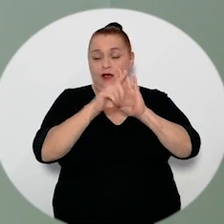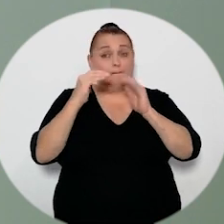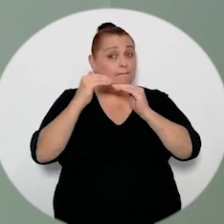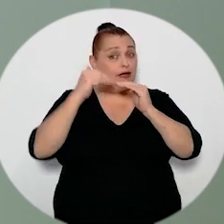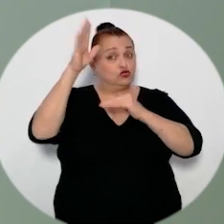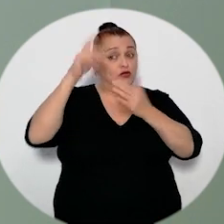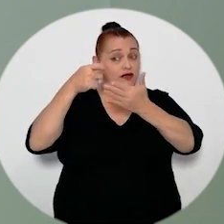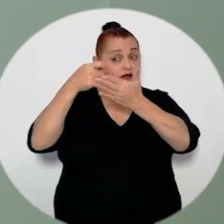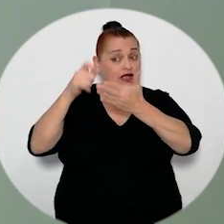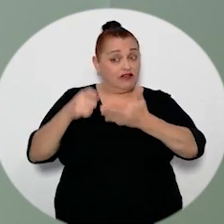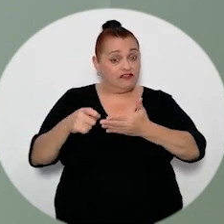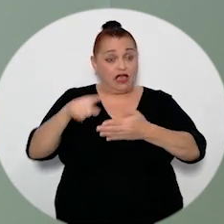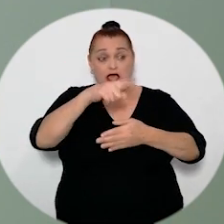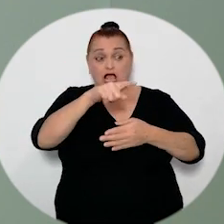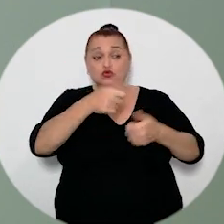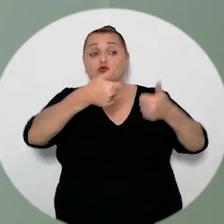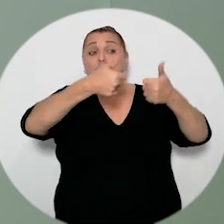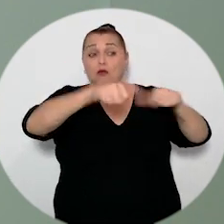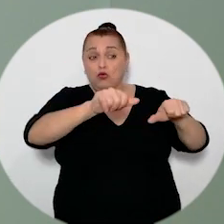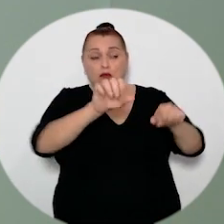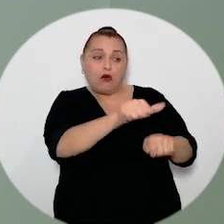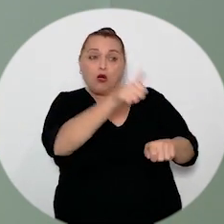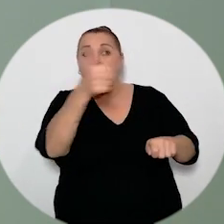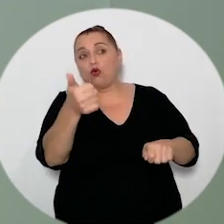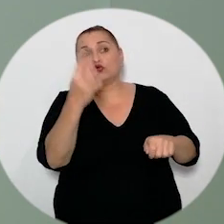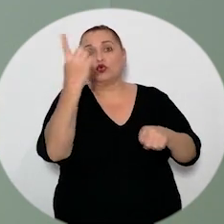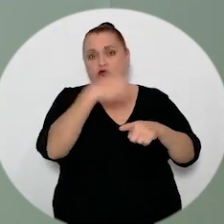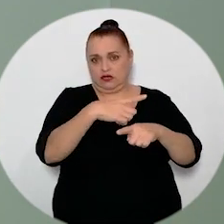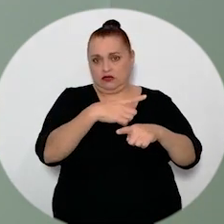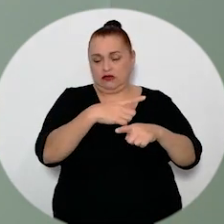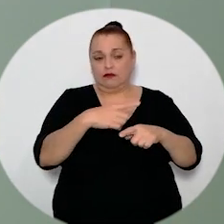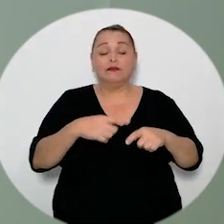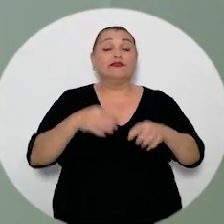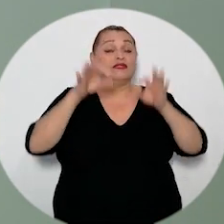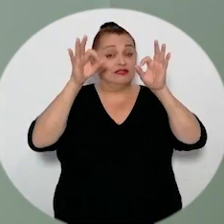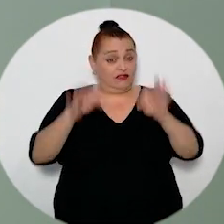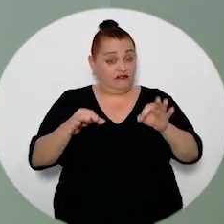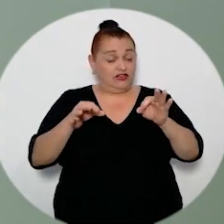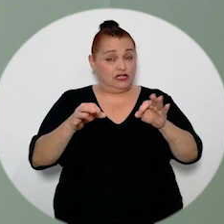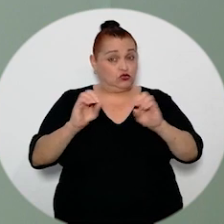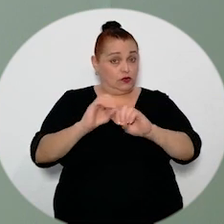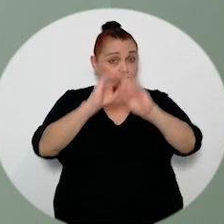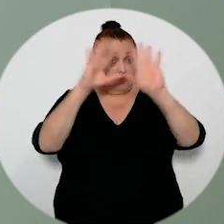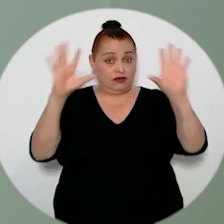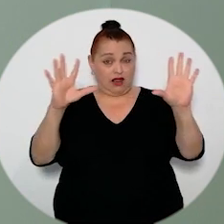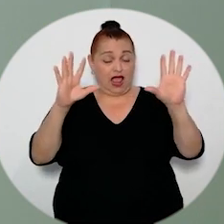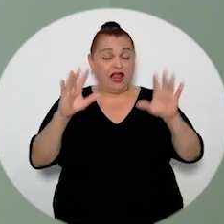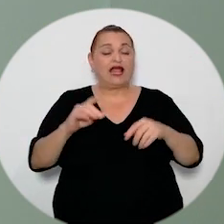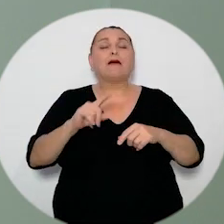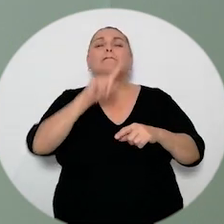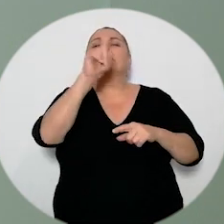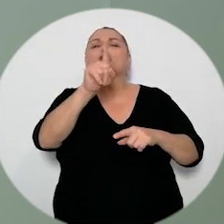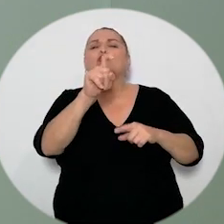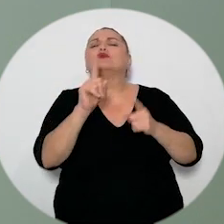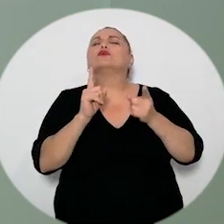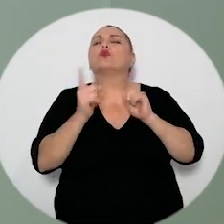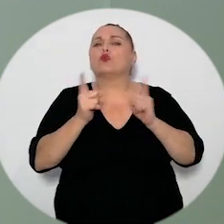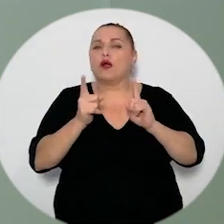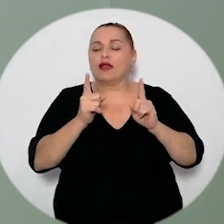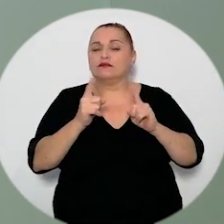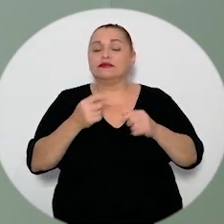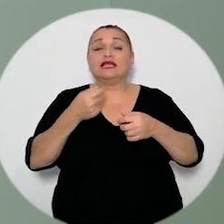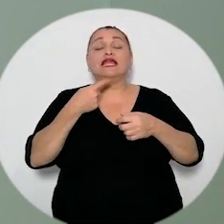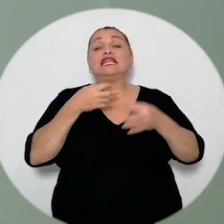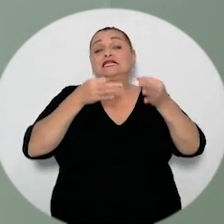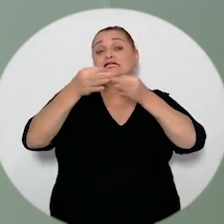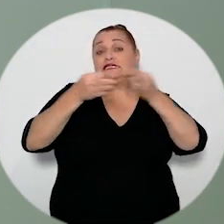por mayoría calificada del Consejo Municipal se apruebe otro día, la definición clara y precisa del asunto que se va a consultar y